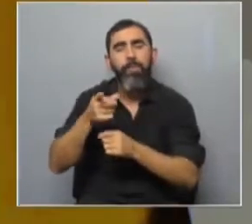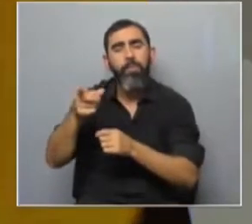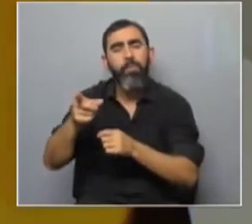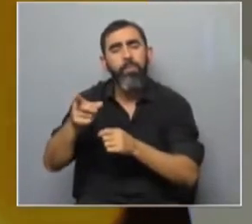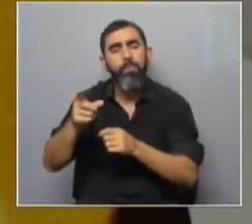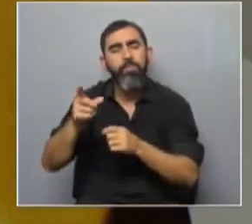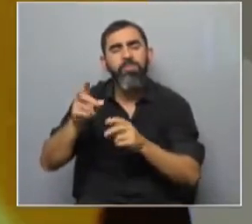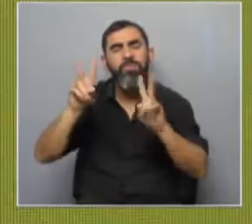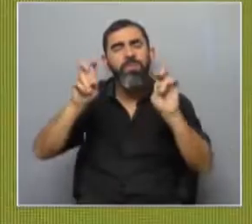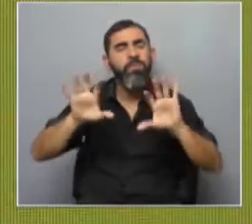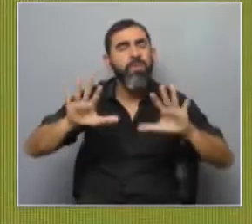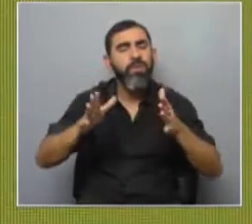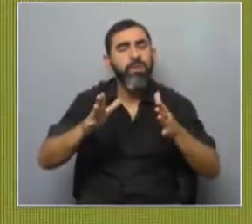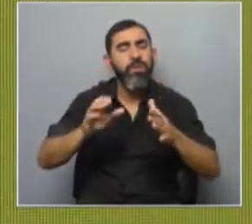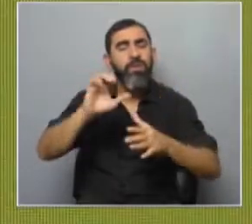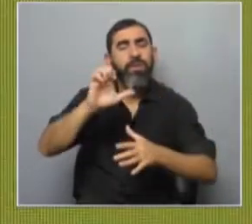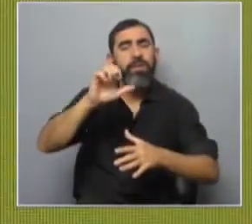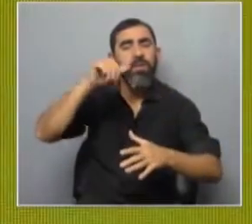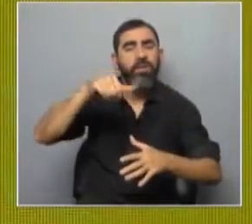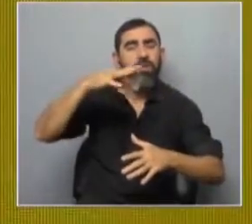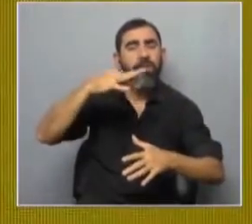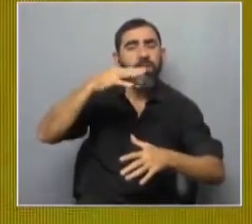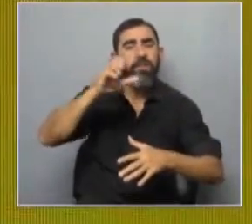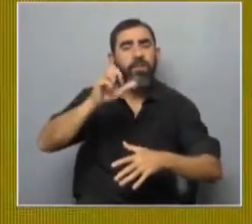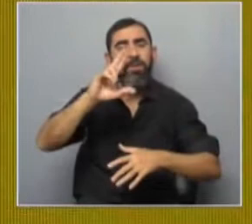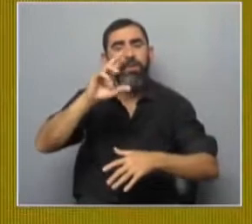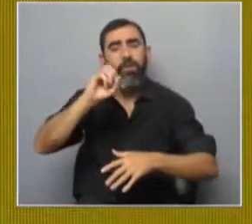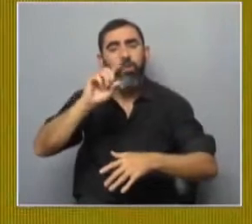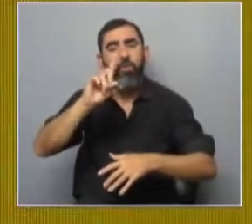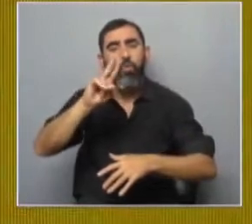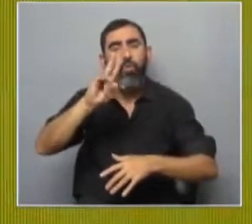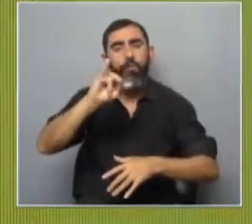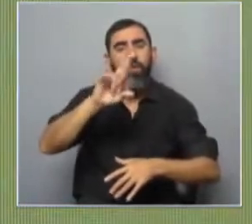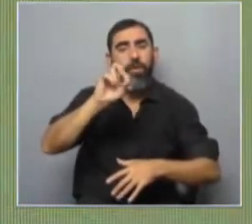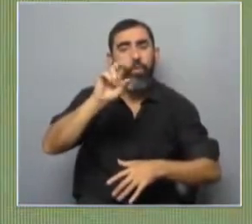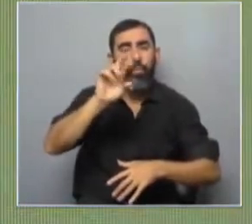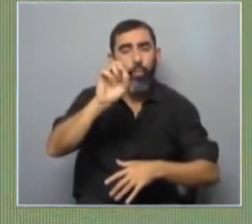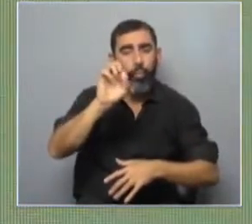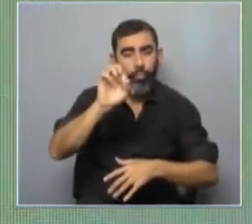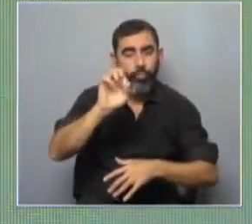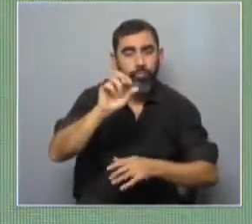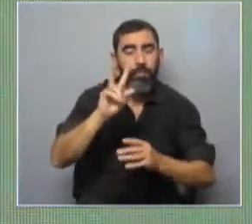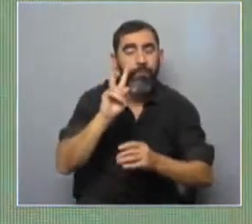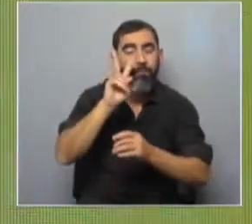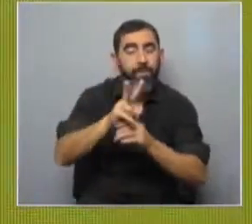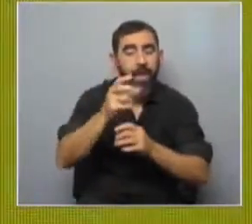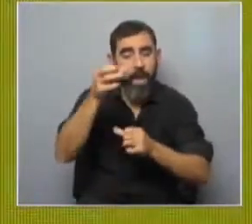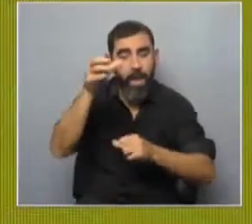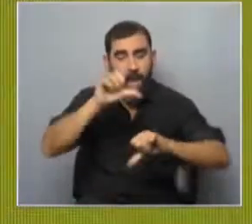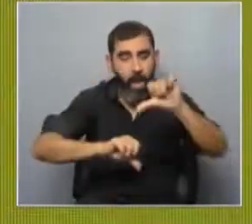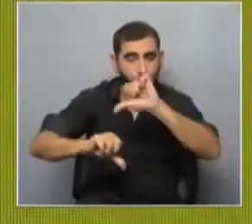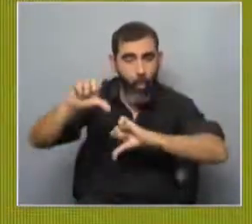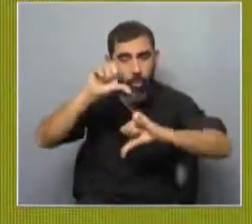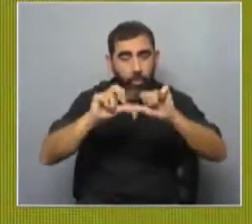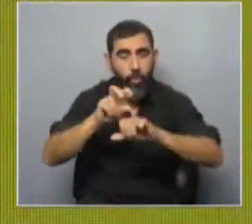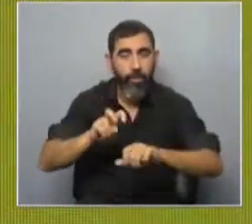te concentraste en... En enterovirus fuimos cuando visitamos el laboratorio P3 allí de Salto,